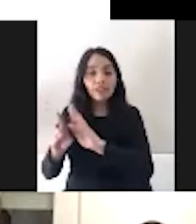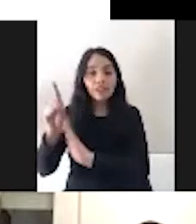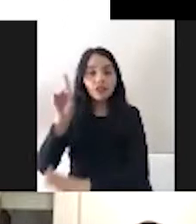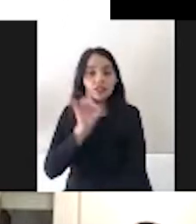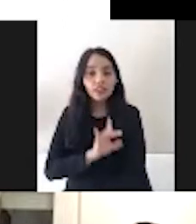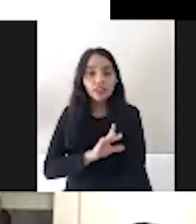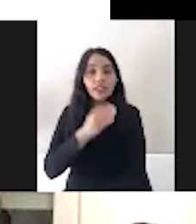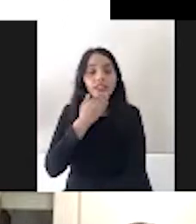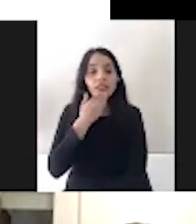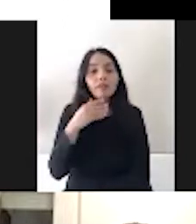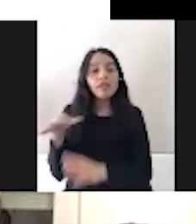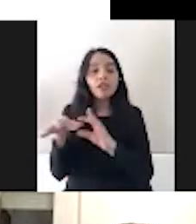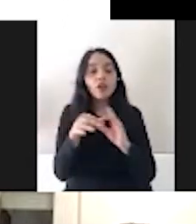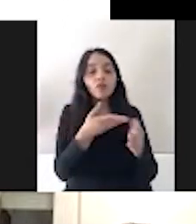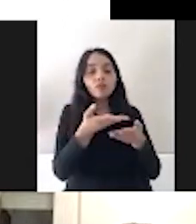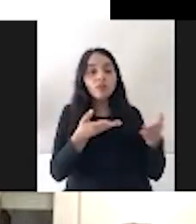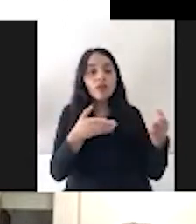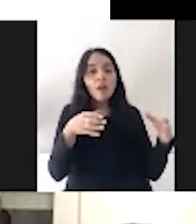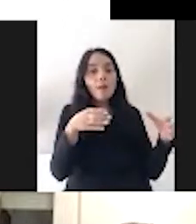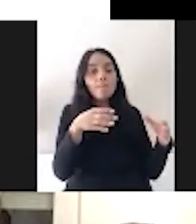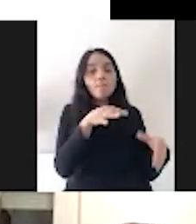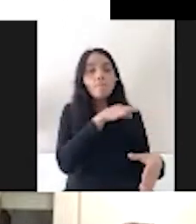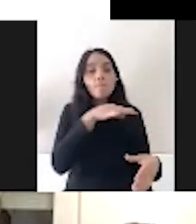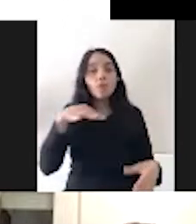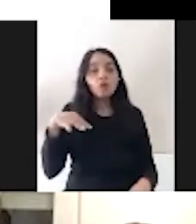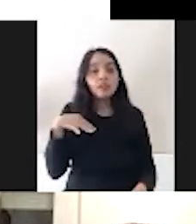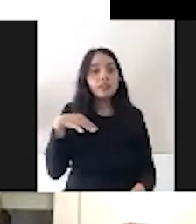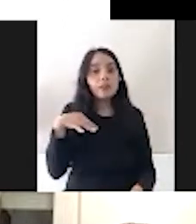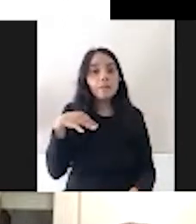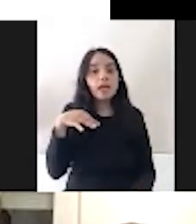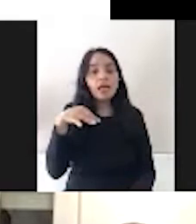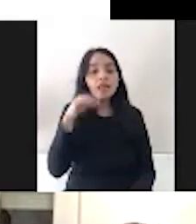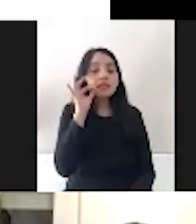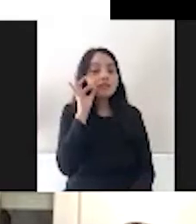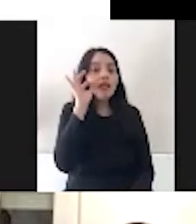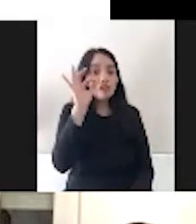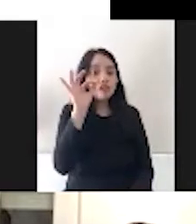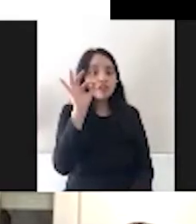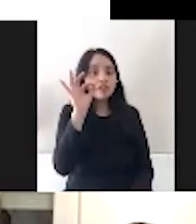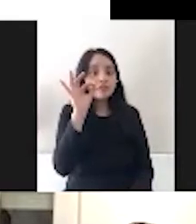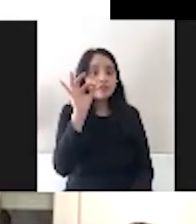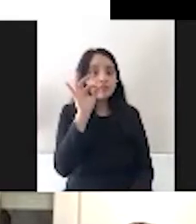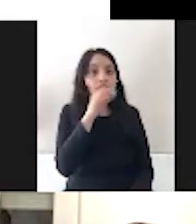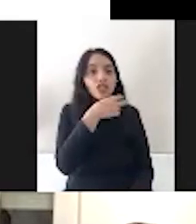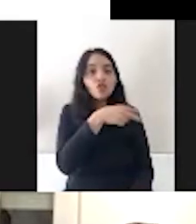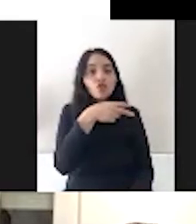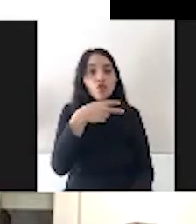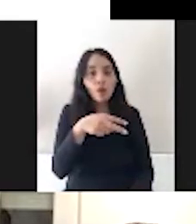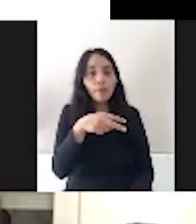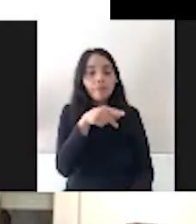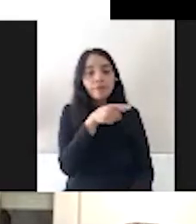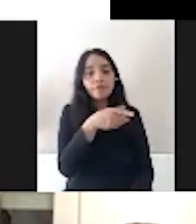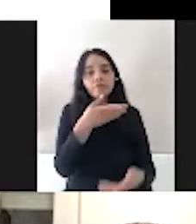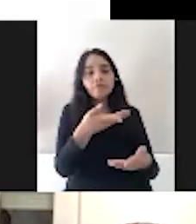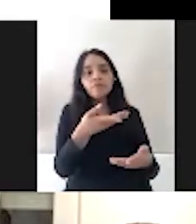la Corporación Municipal de Las Condes y de Ñuñoa, quienes me facilitaron la escuela, el campo de trabajo para